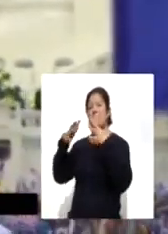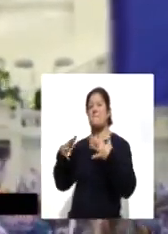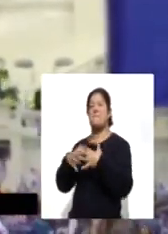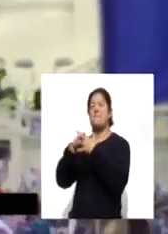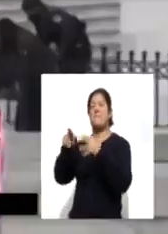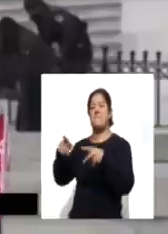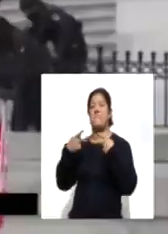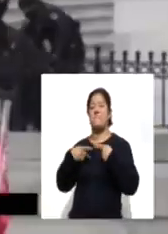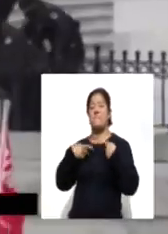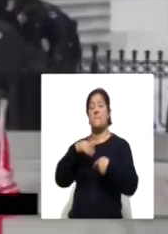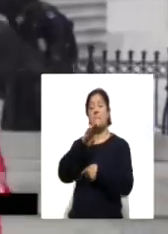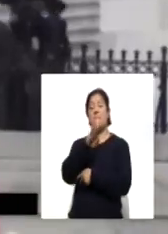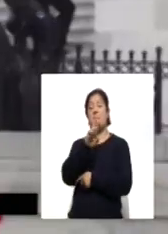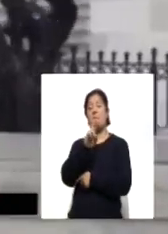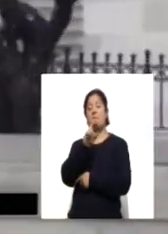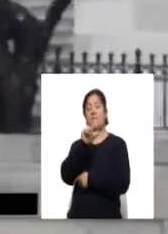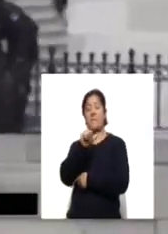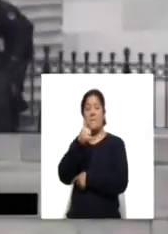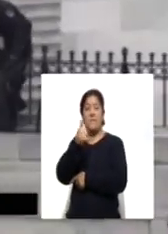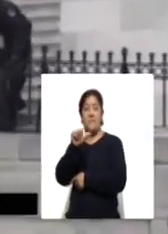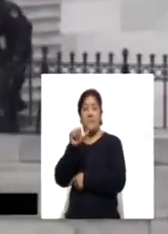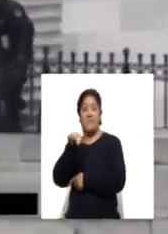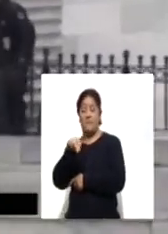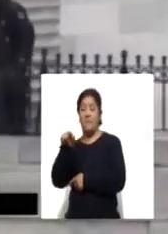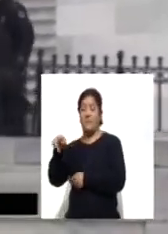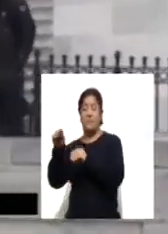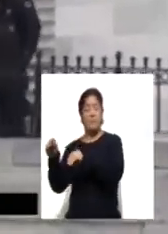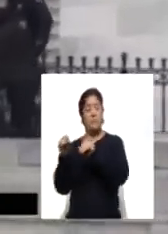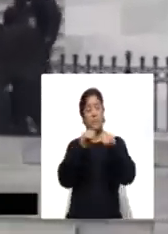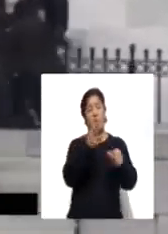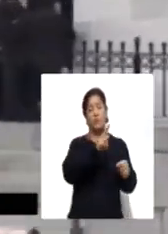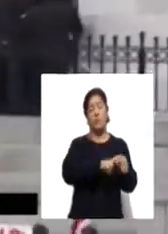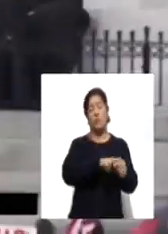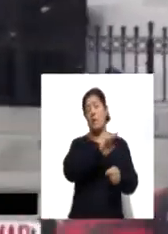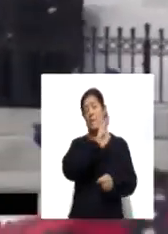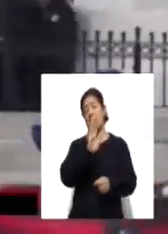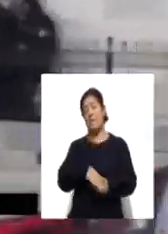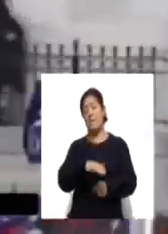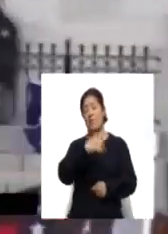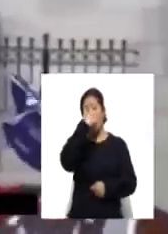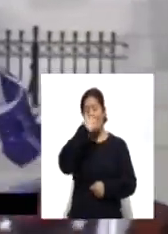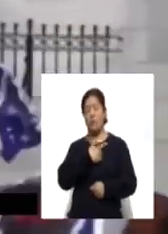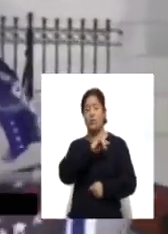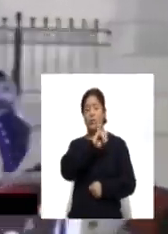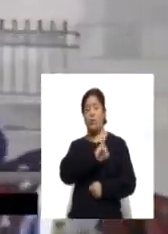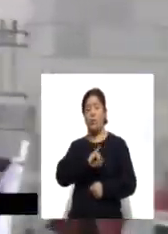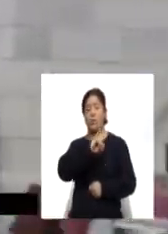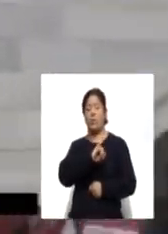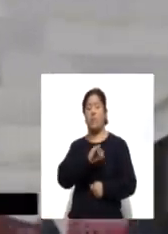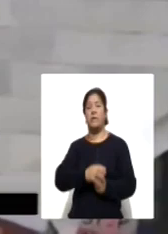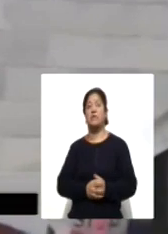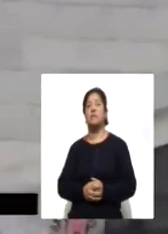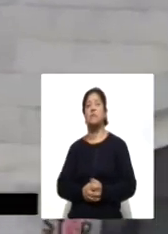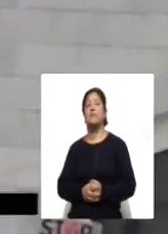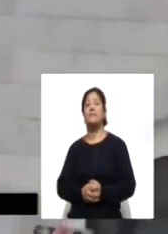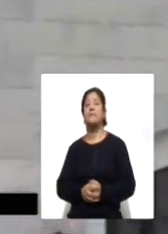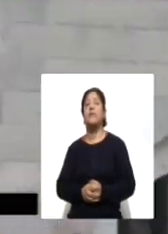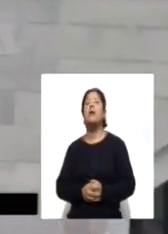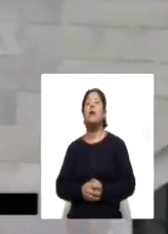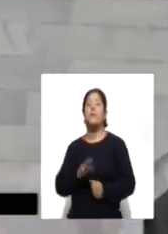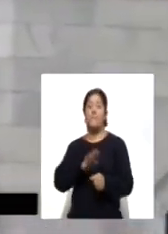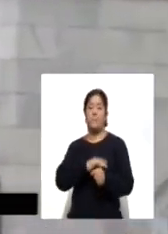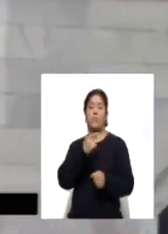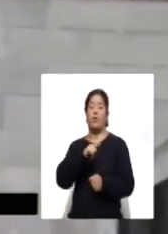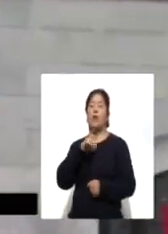trasladado a un hospital, donde finalmente falleció en la noche del jueves. Sicknick es el primer policía muerto como consecuencia de la